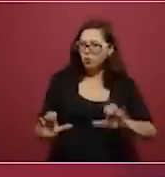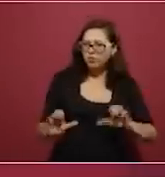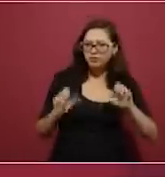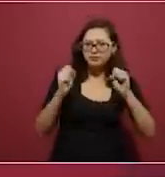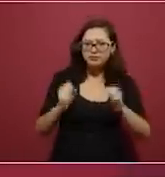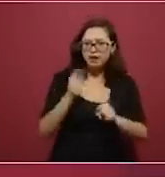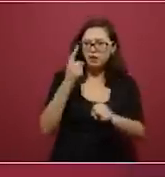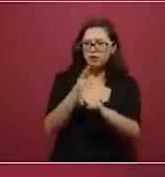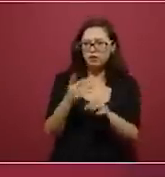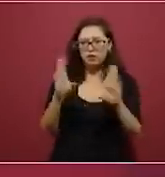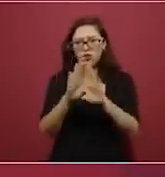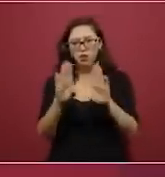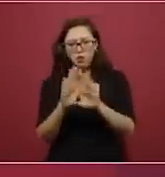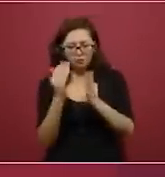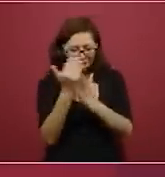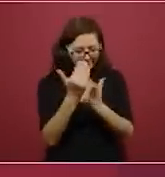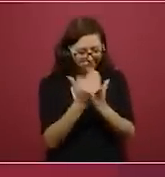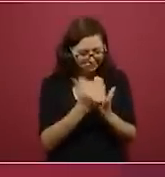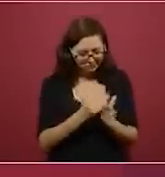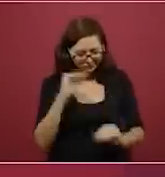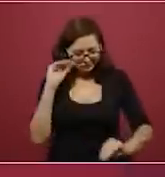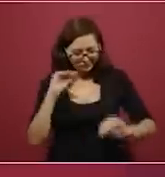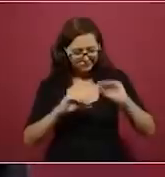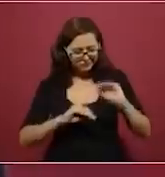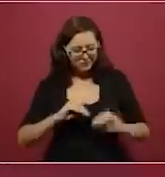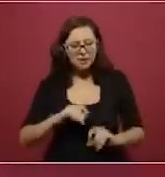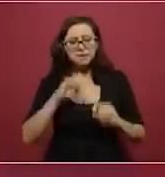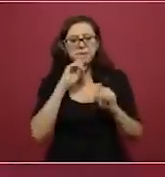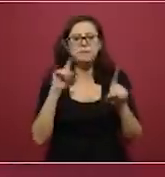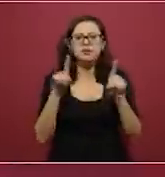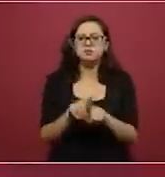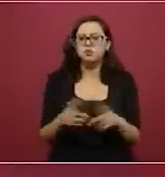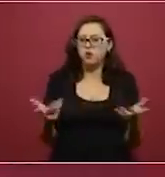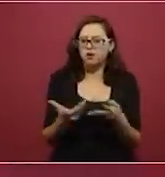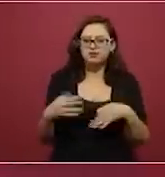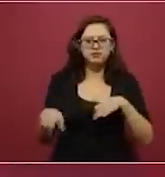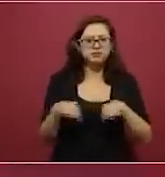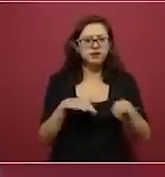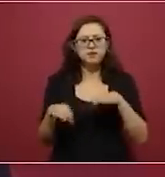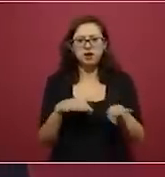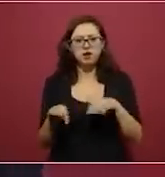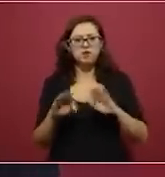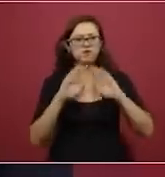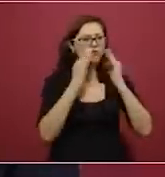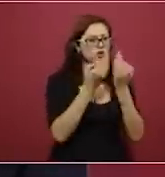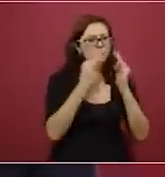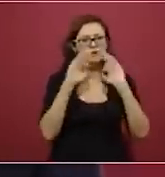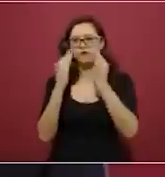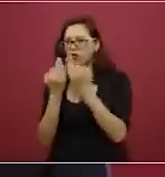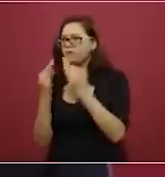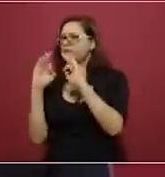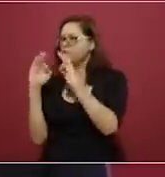definición de los planes operativos de la guardia nacional entre otras muy relevantes